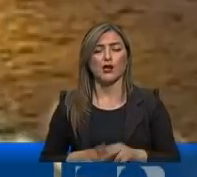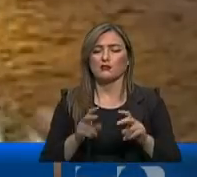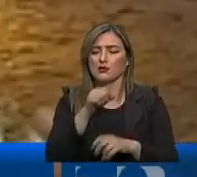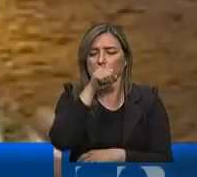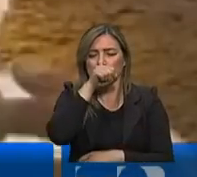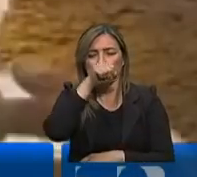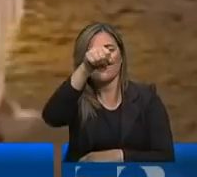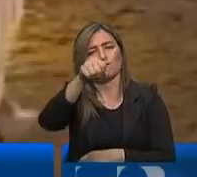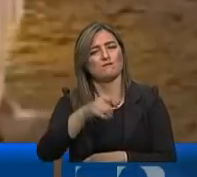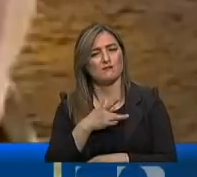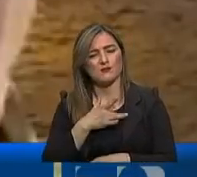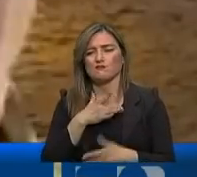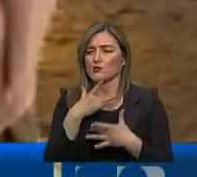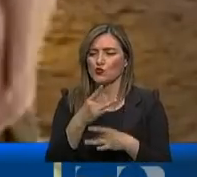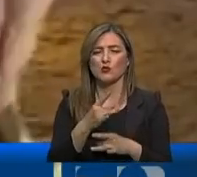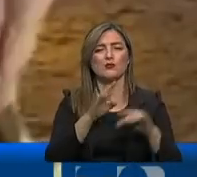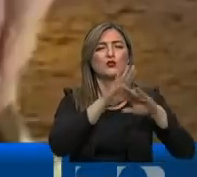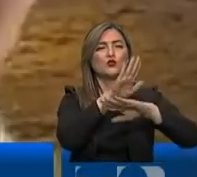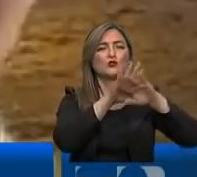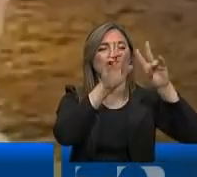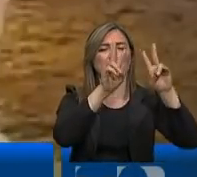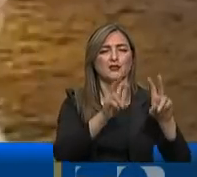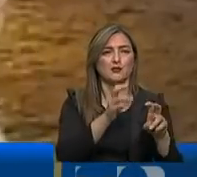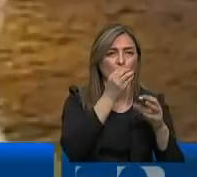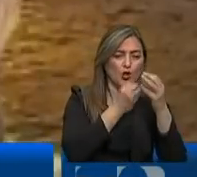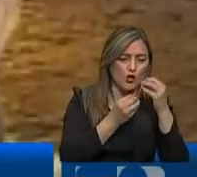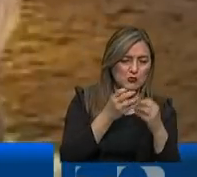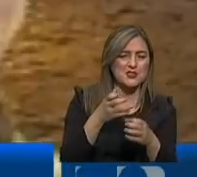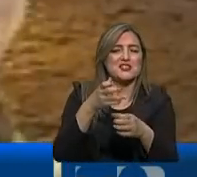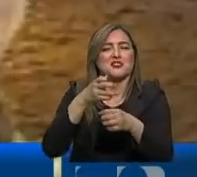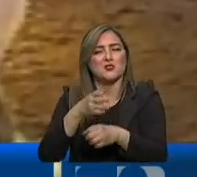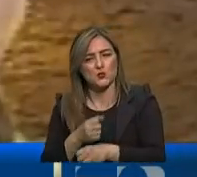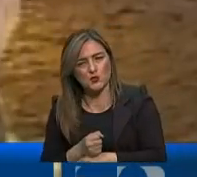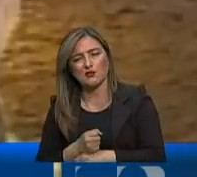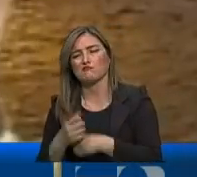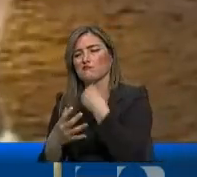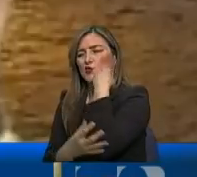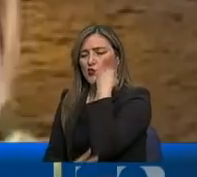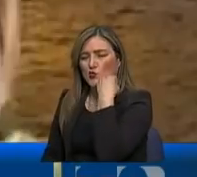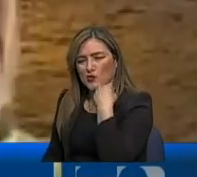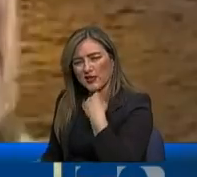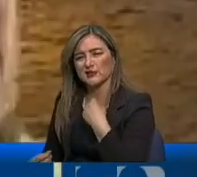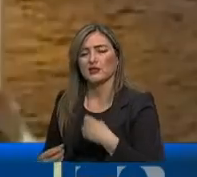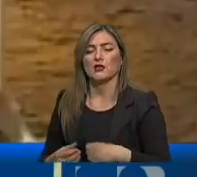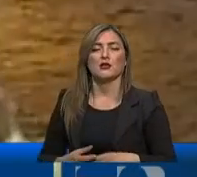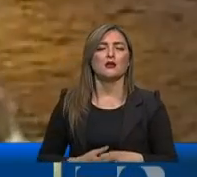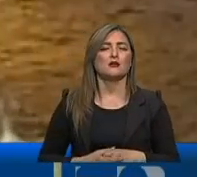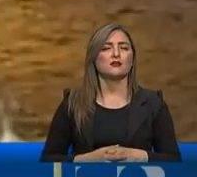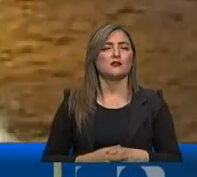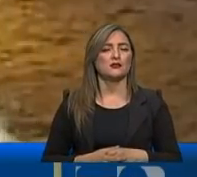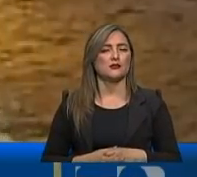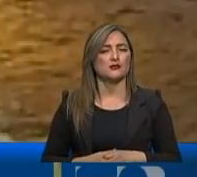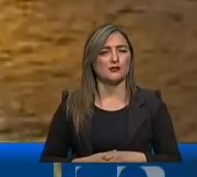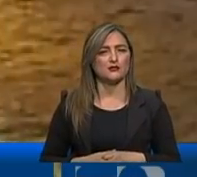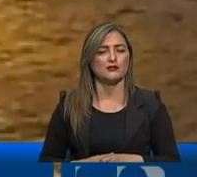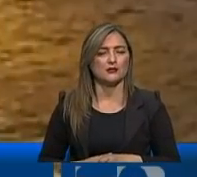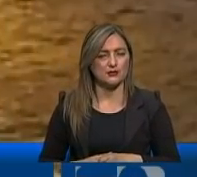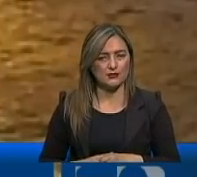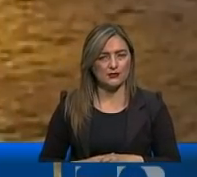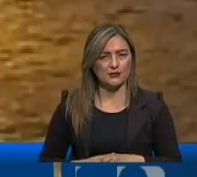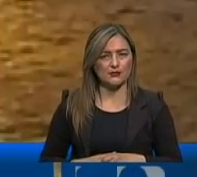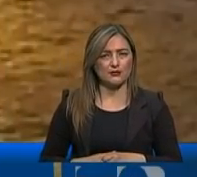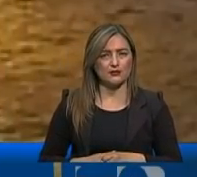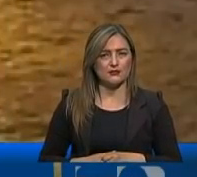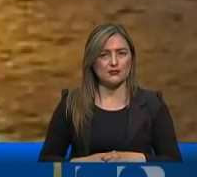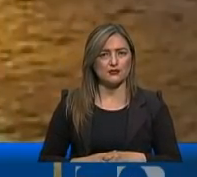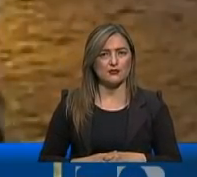tiene que ver con alimentación y seguridad alimentaria, tiene que ver con pobreza y tiene que ver con conceptos